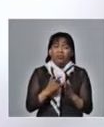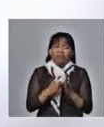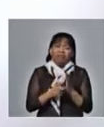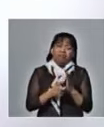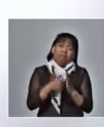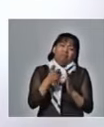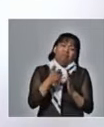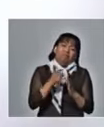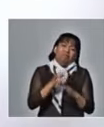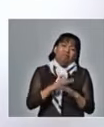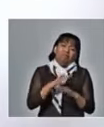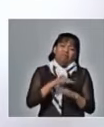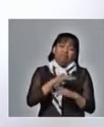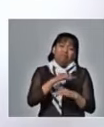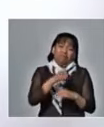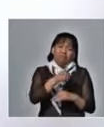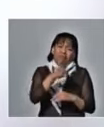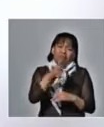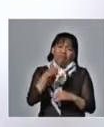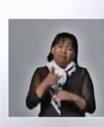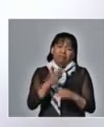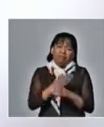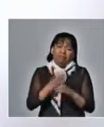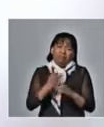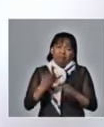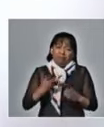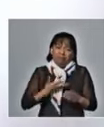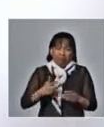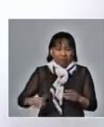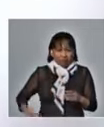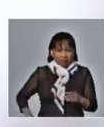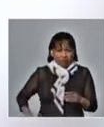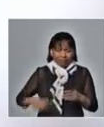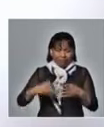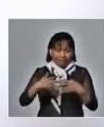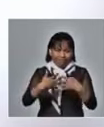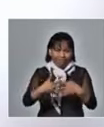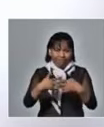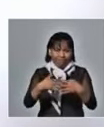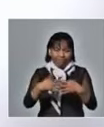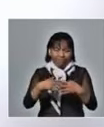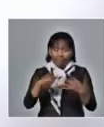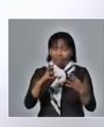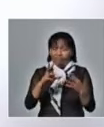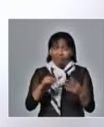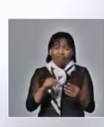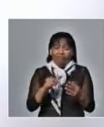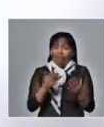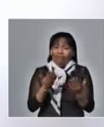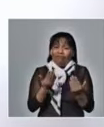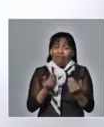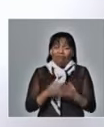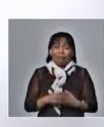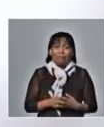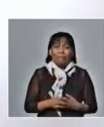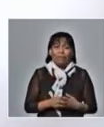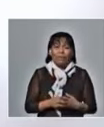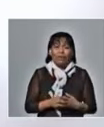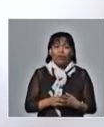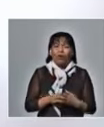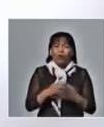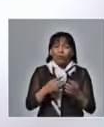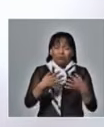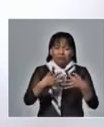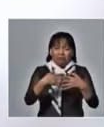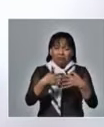en todo lo que adquirió el gobierno, empresas fantasmas, asignación a contratos a